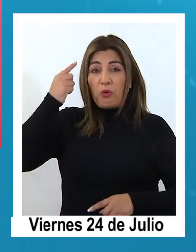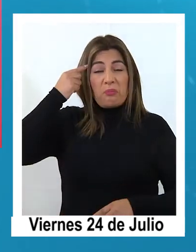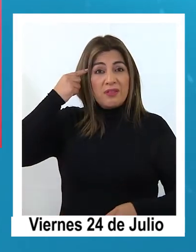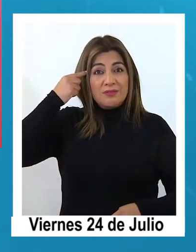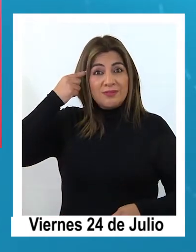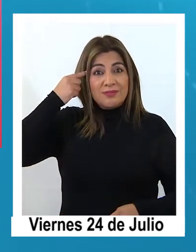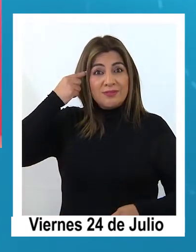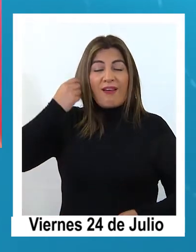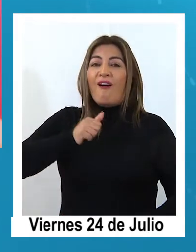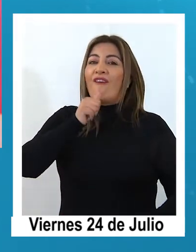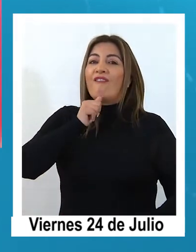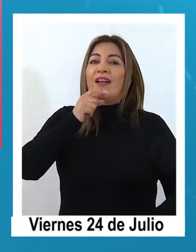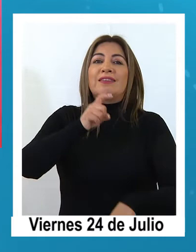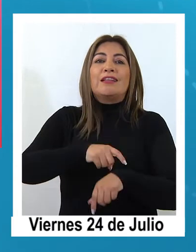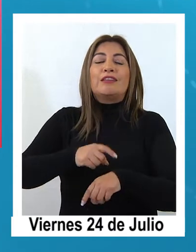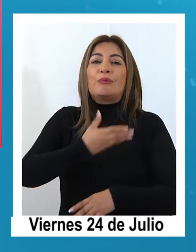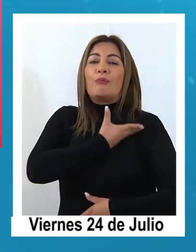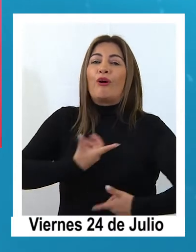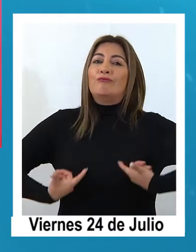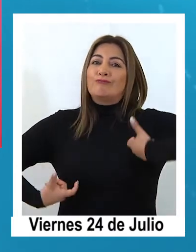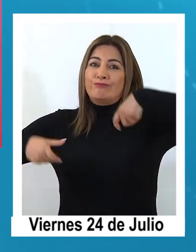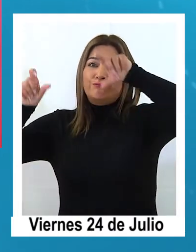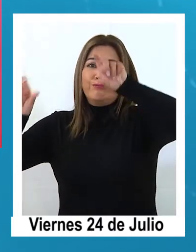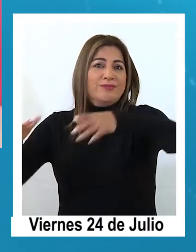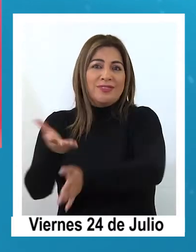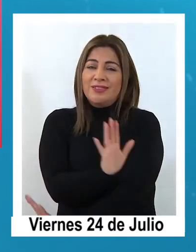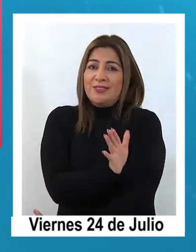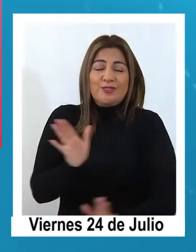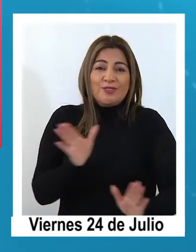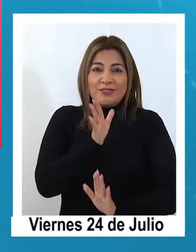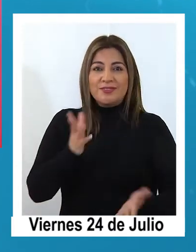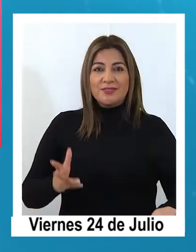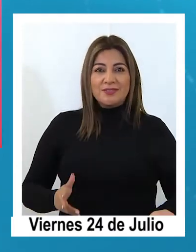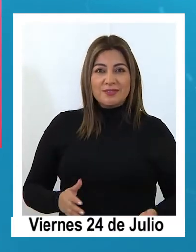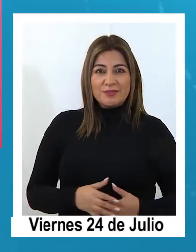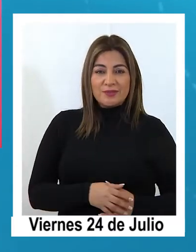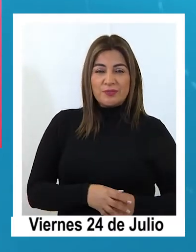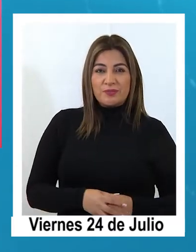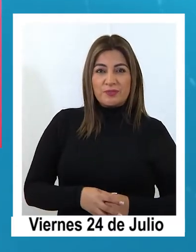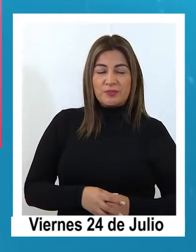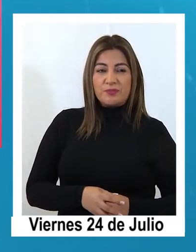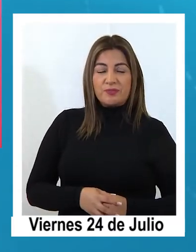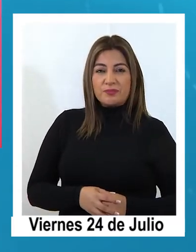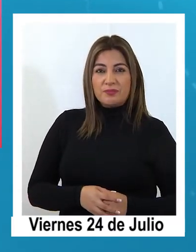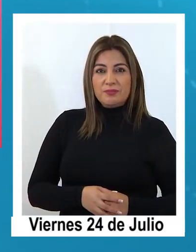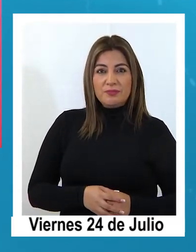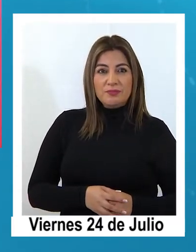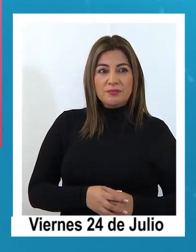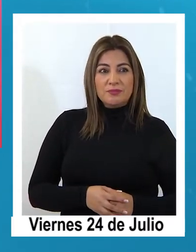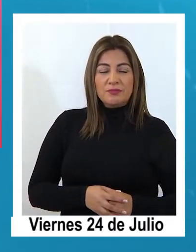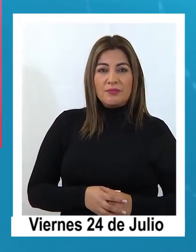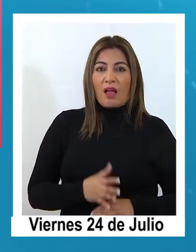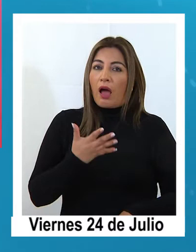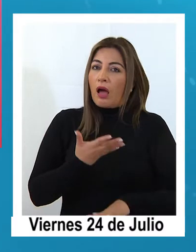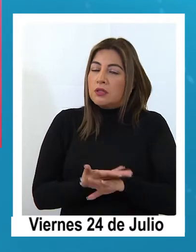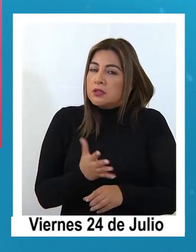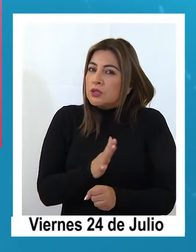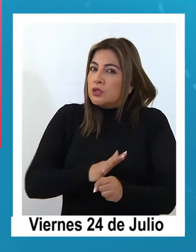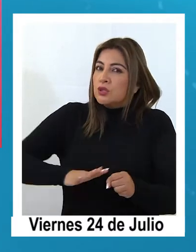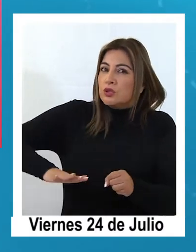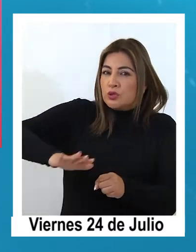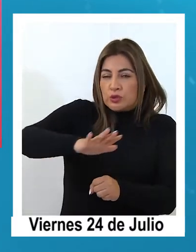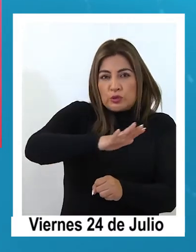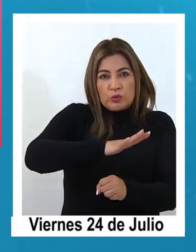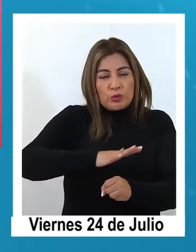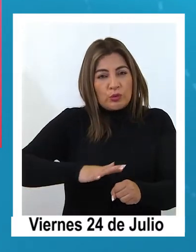señalan que a lo mejor no alcanza a terminar el gobierno, no sé, se ha señalado bastante esto, pero bueno, vienen situaciones bastante